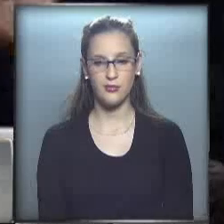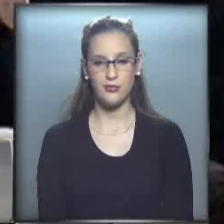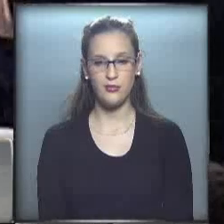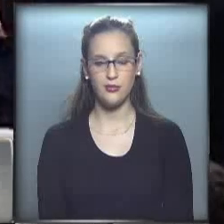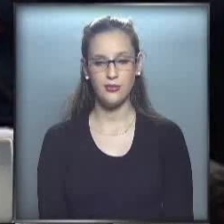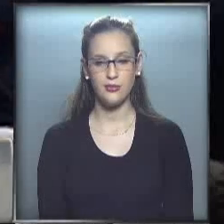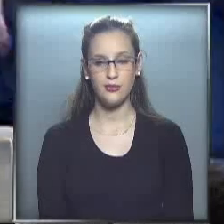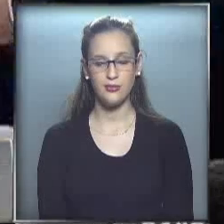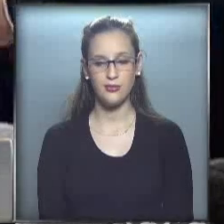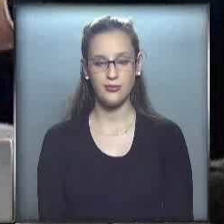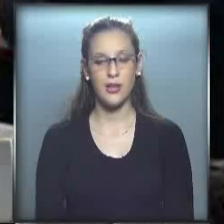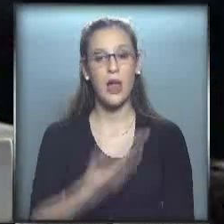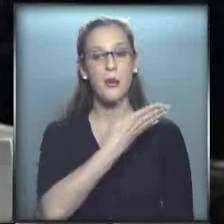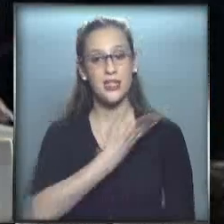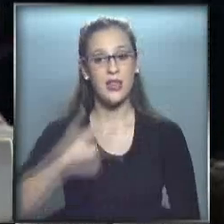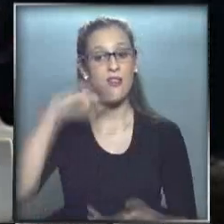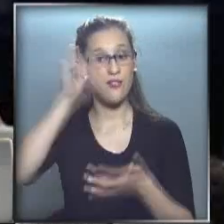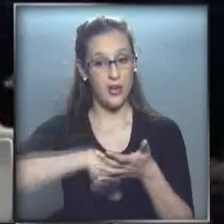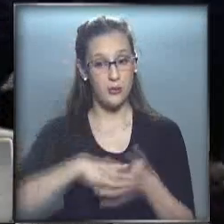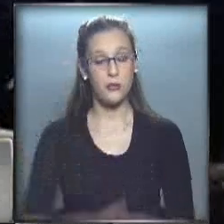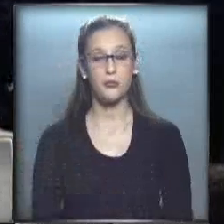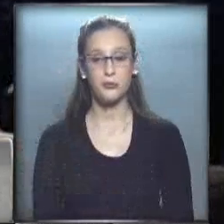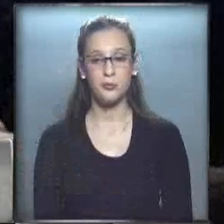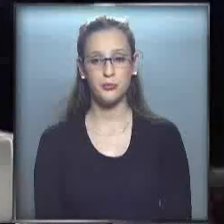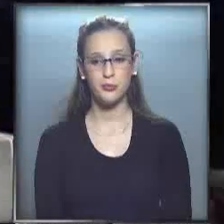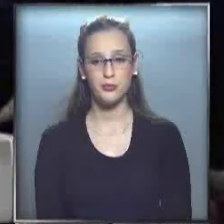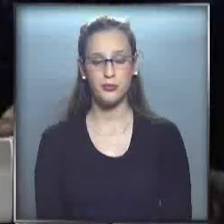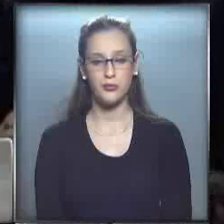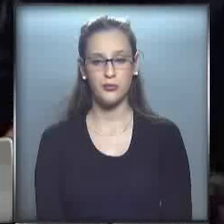La señora Presidenta firma el acta correspondiente.